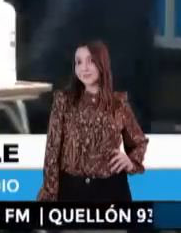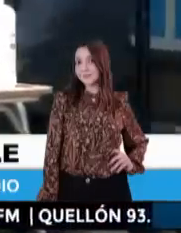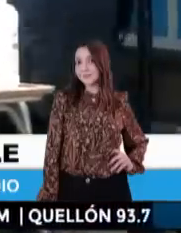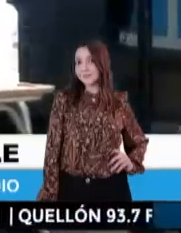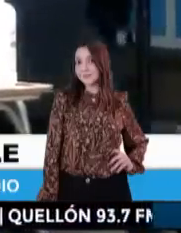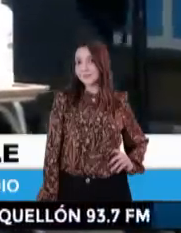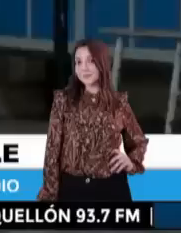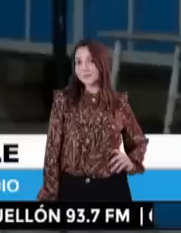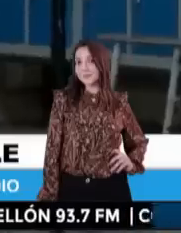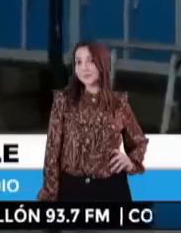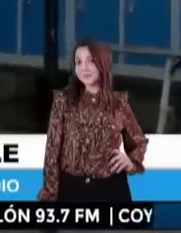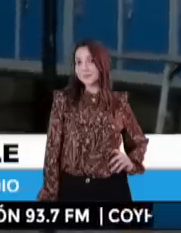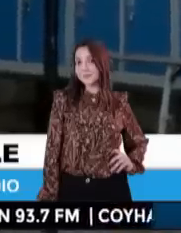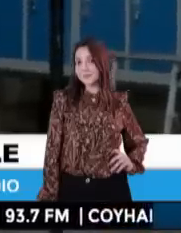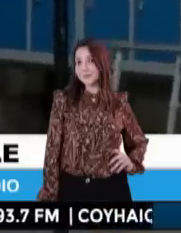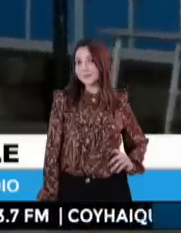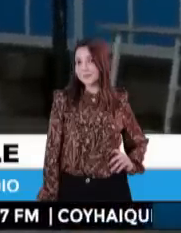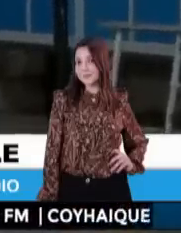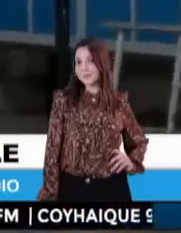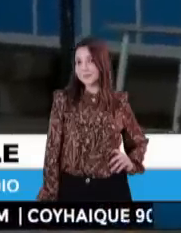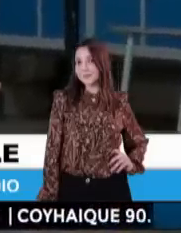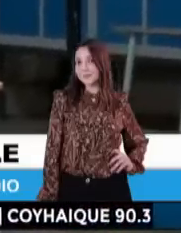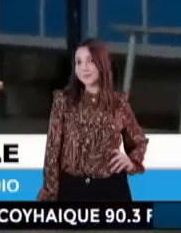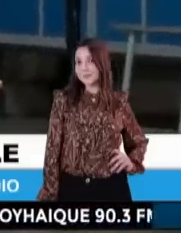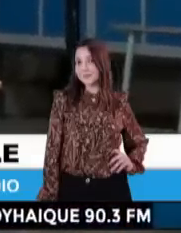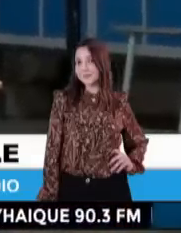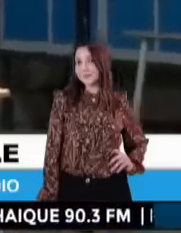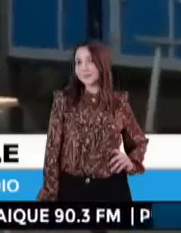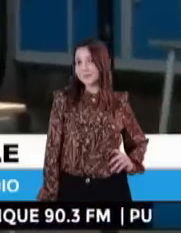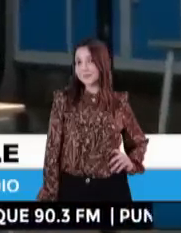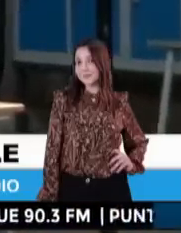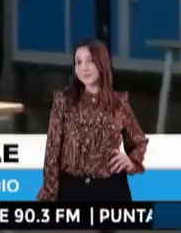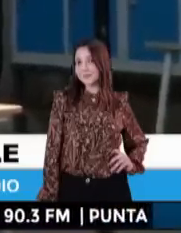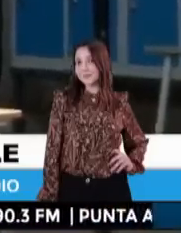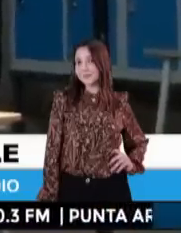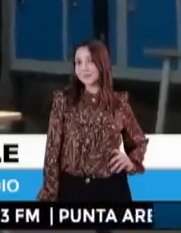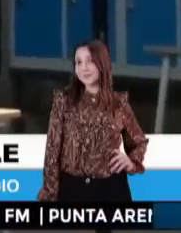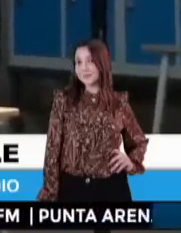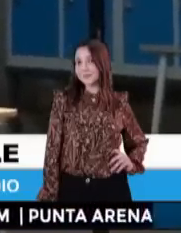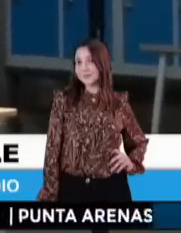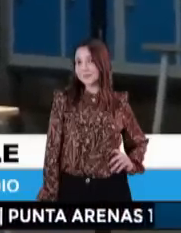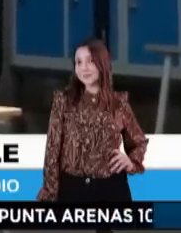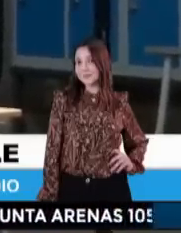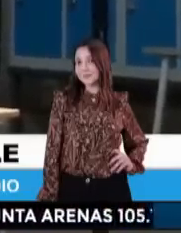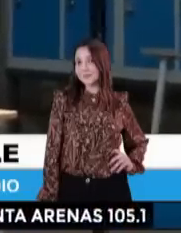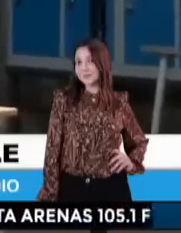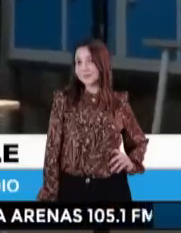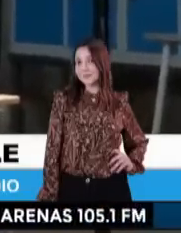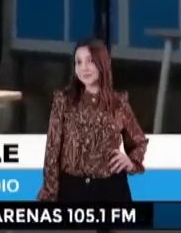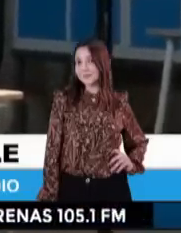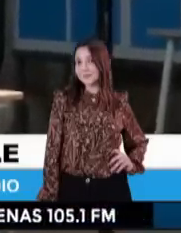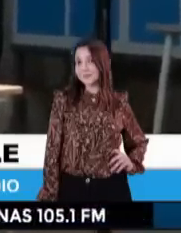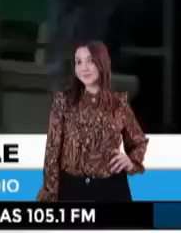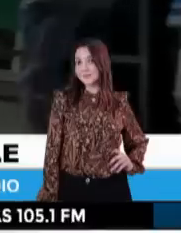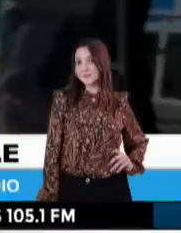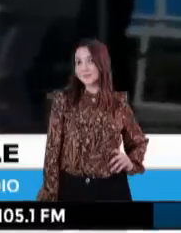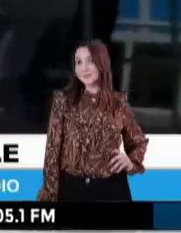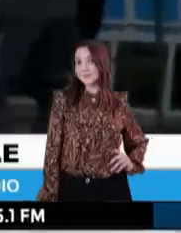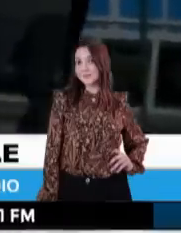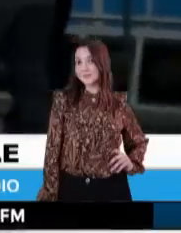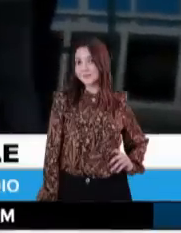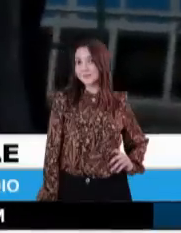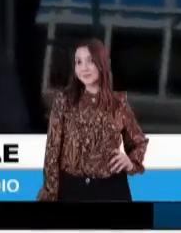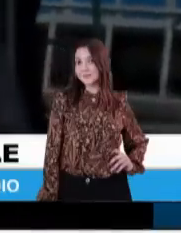de triunfar el apruebo, en cambio, habría que devolver el nombre del Poder Judicial equivalente a los otros dos